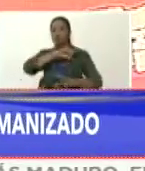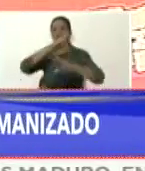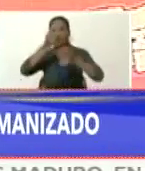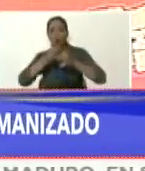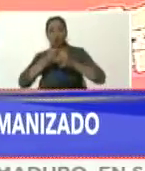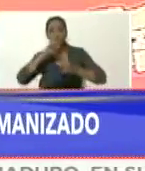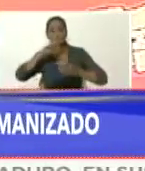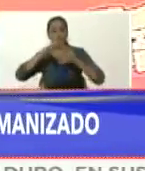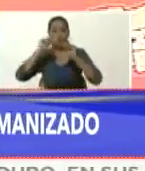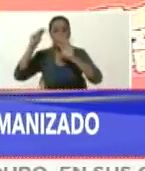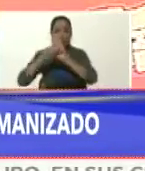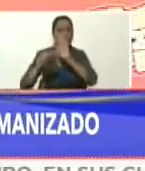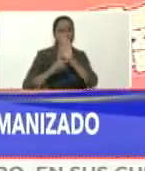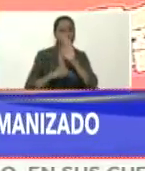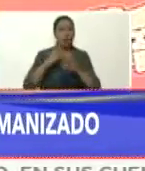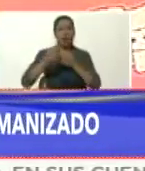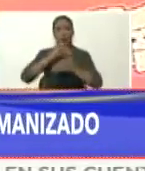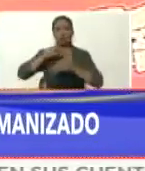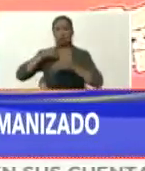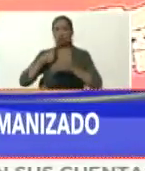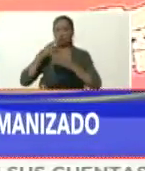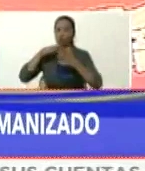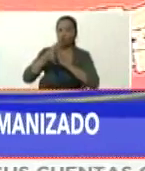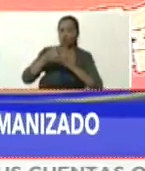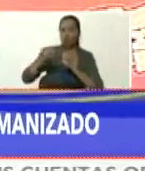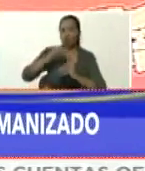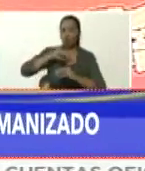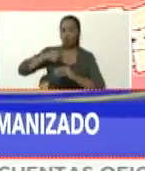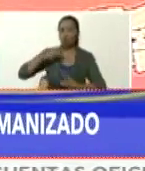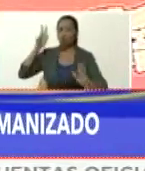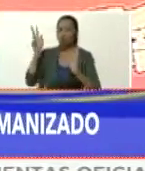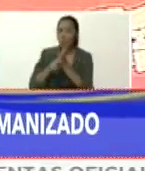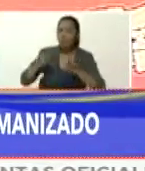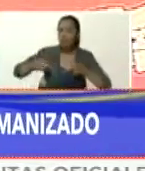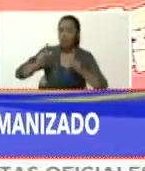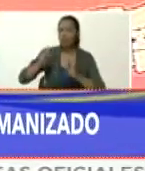estos procesos. Sobre todo que se cumpla